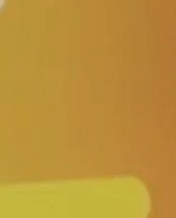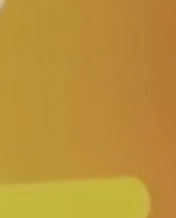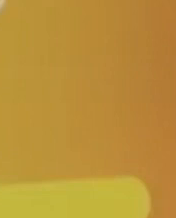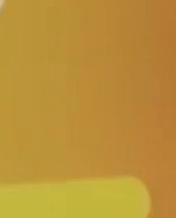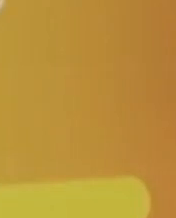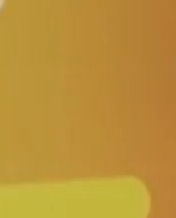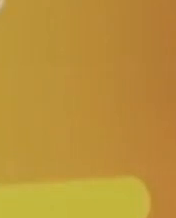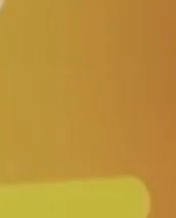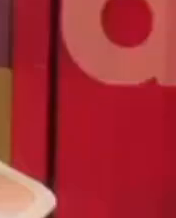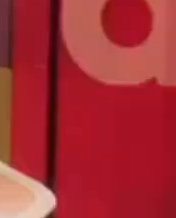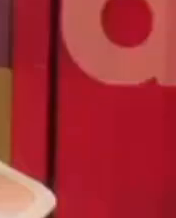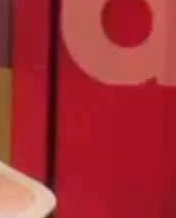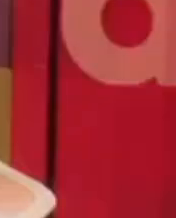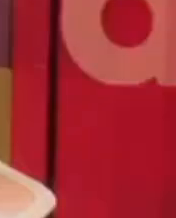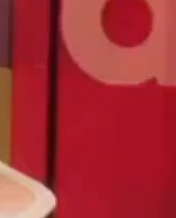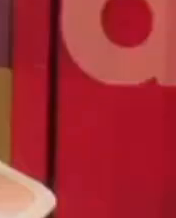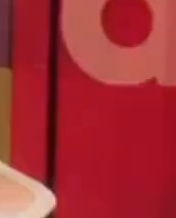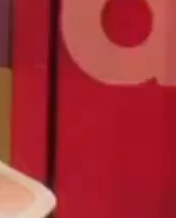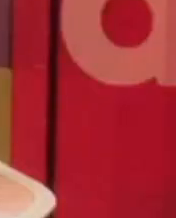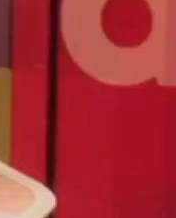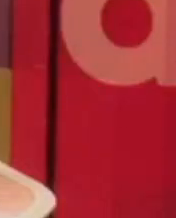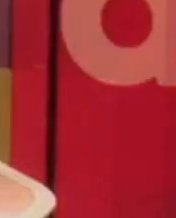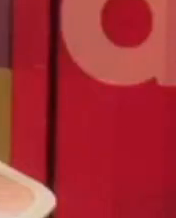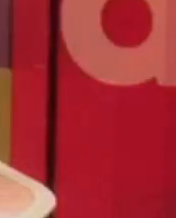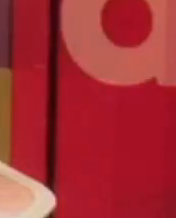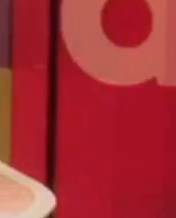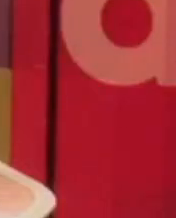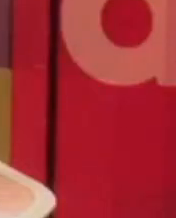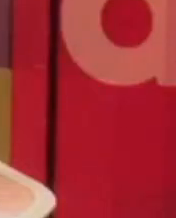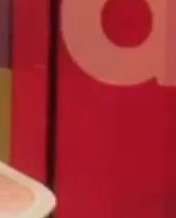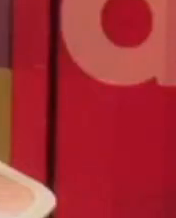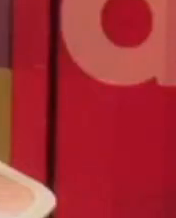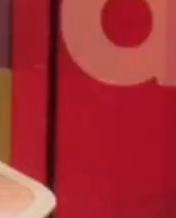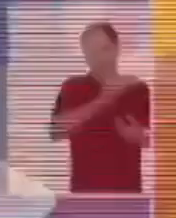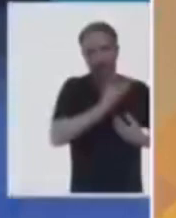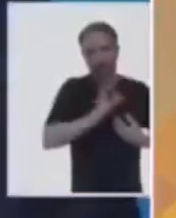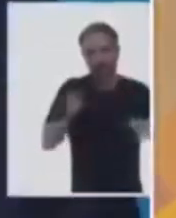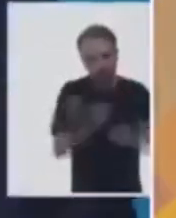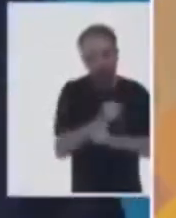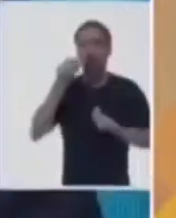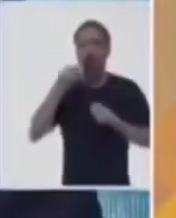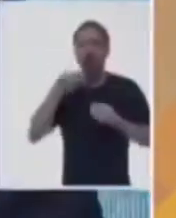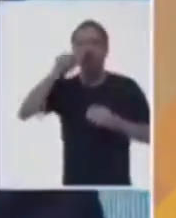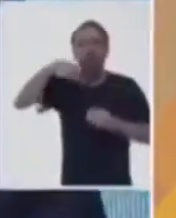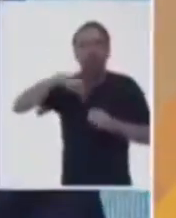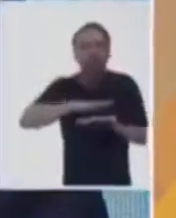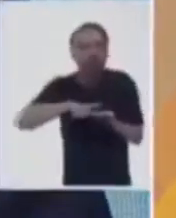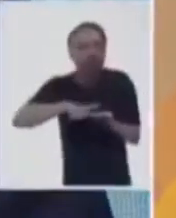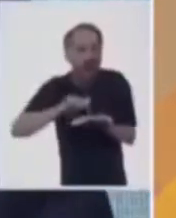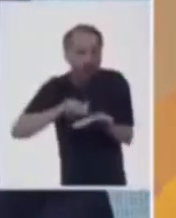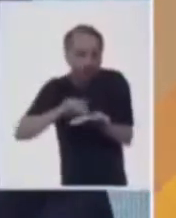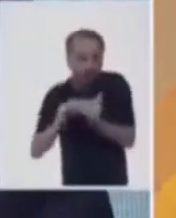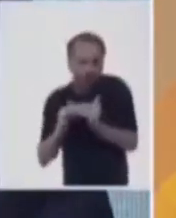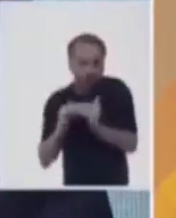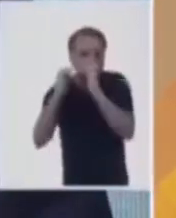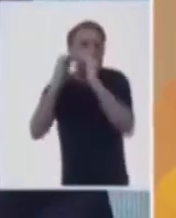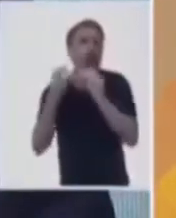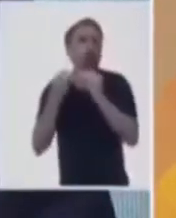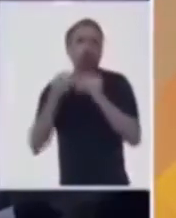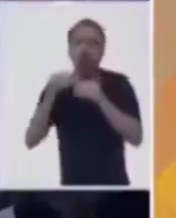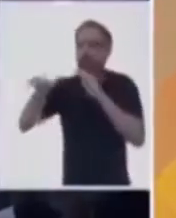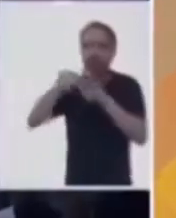que la votación del domingo haga que esa gente que está cansada de esto, no te olvides, no fueron a votar 8